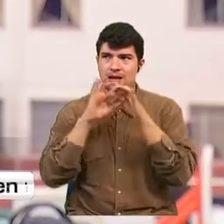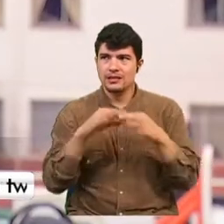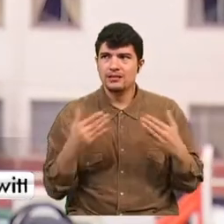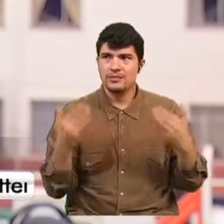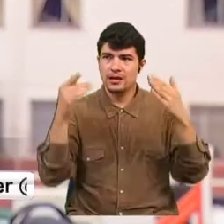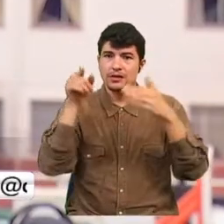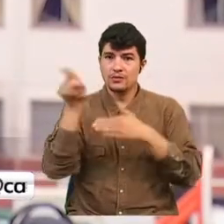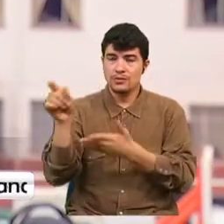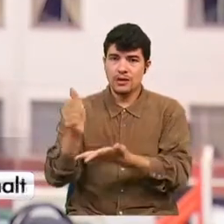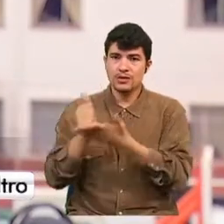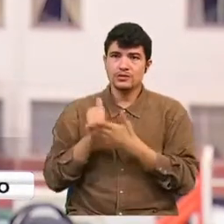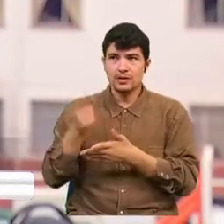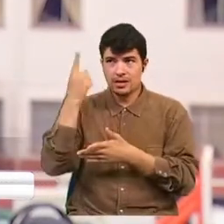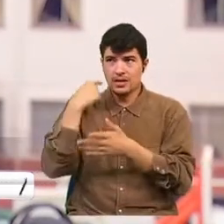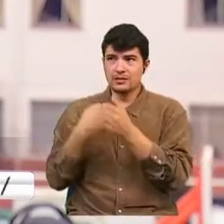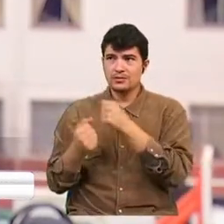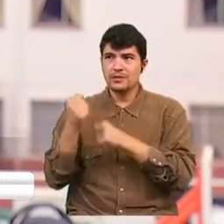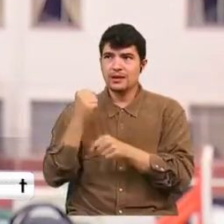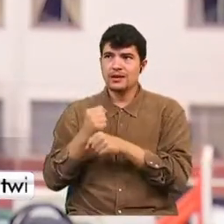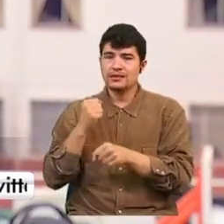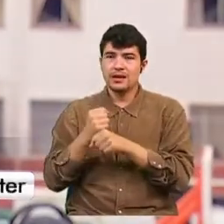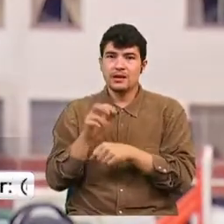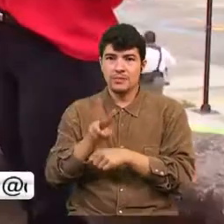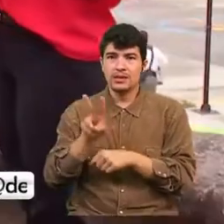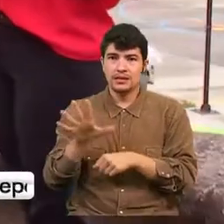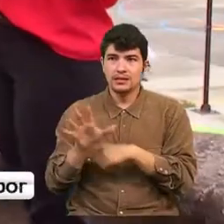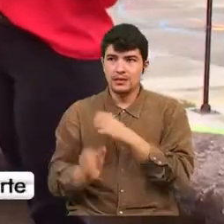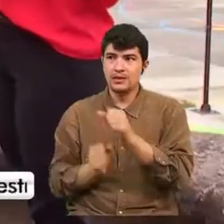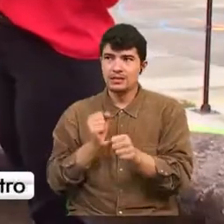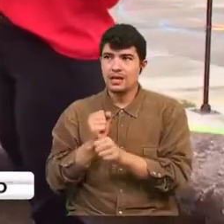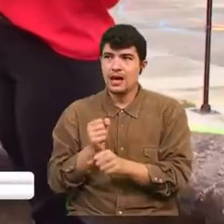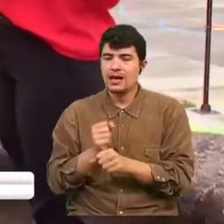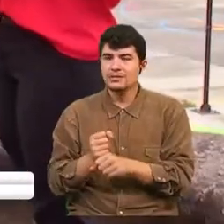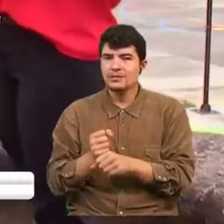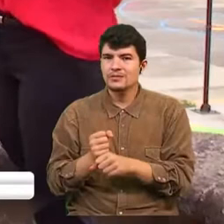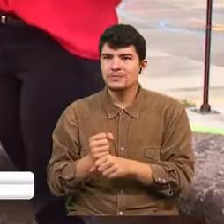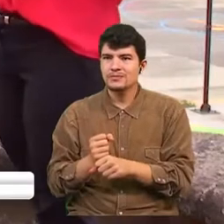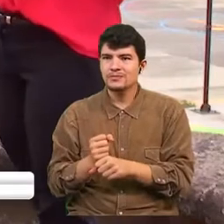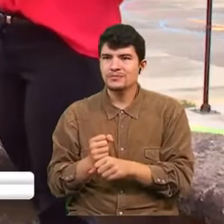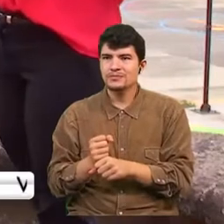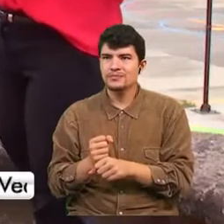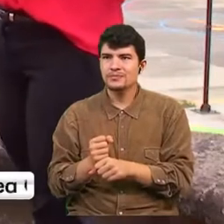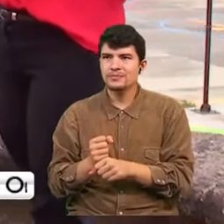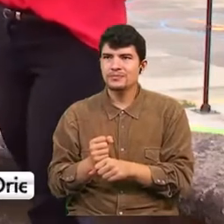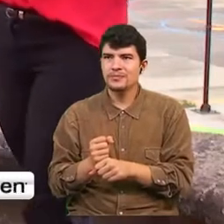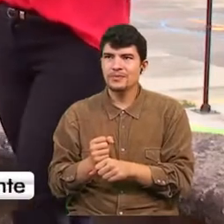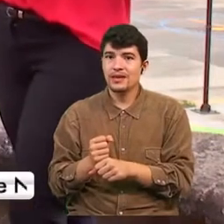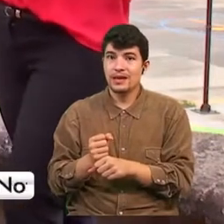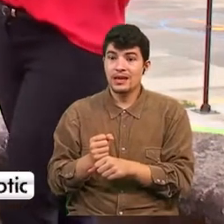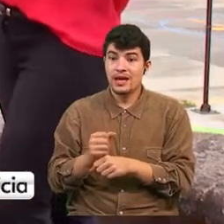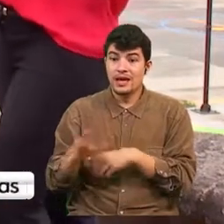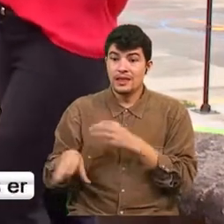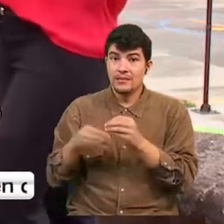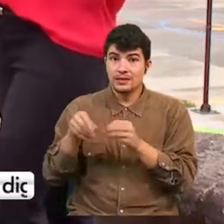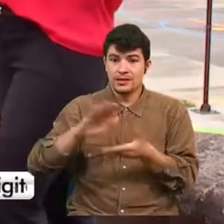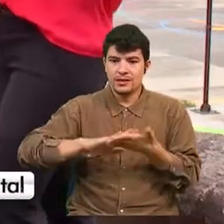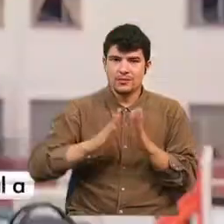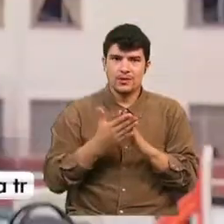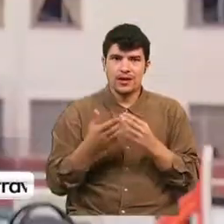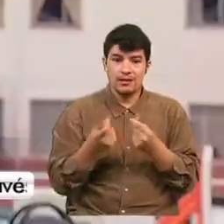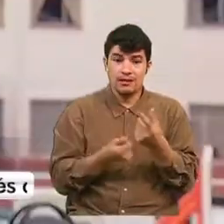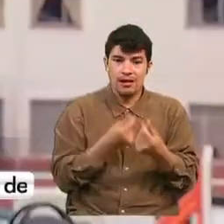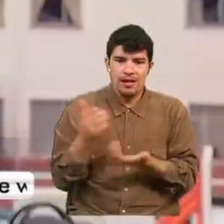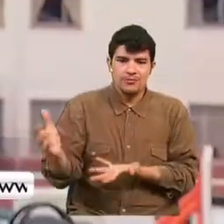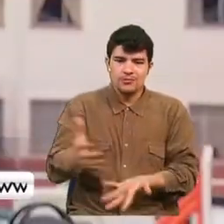usted ayudó el año pasado y los 25 de este año, aparte de que estas personas mejoran sus ingresos, también generan